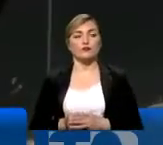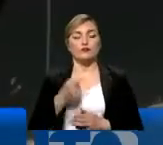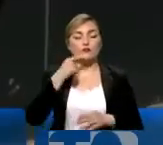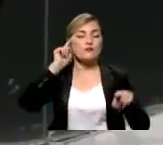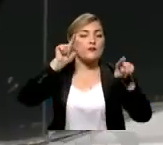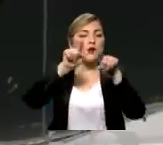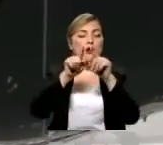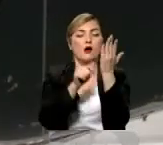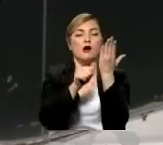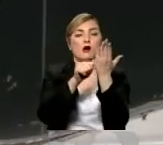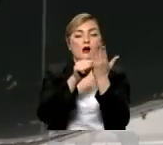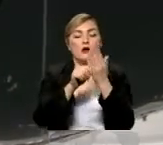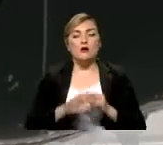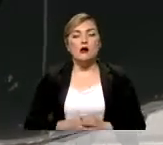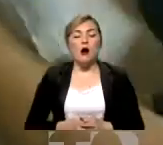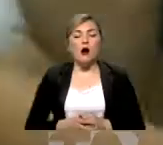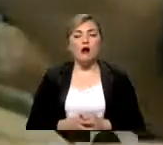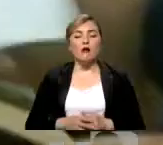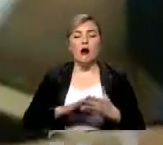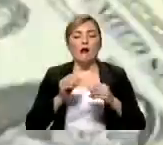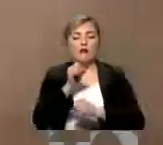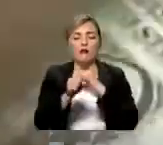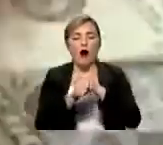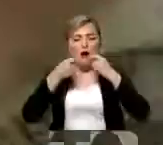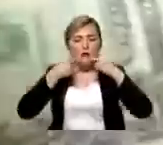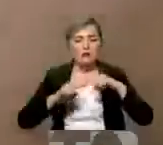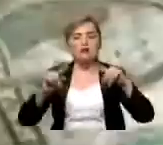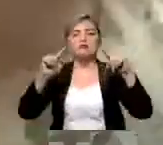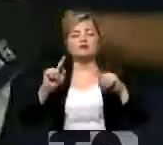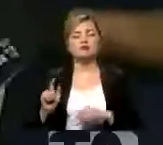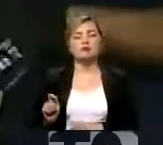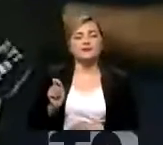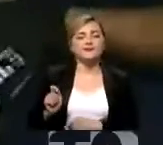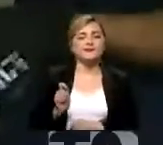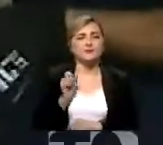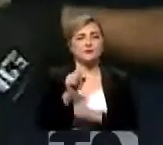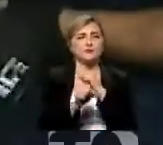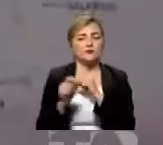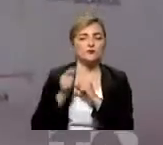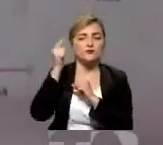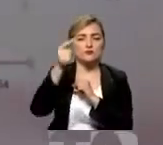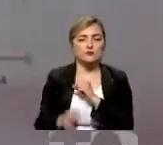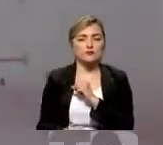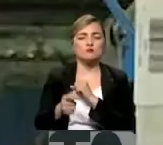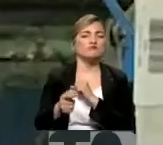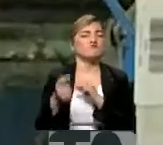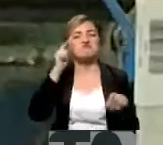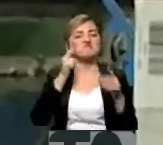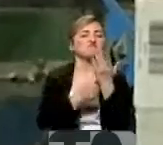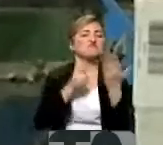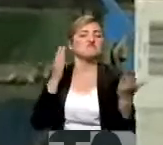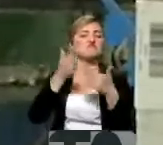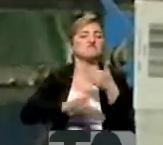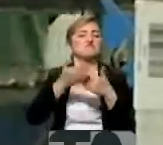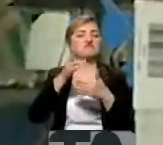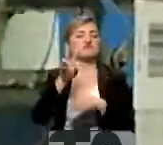un acuerdo ministerial emitido en este año, el salario del año siguiente deberá fijarse hasta el